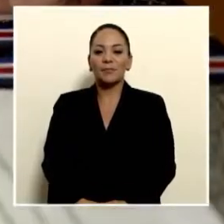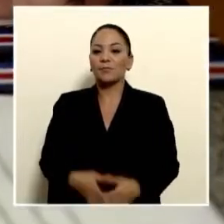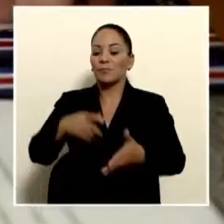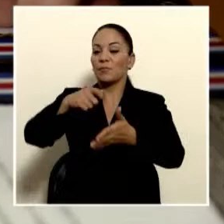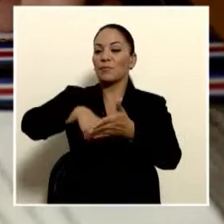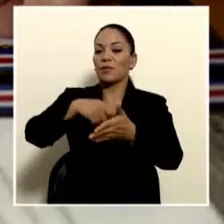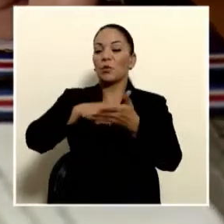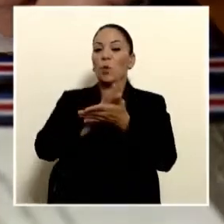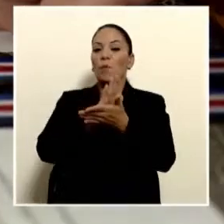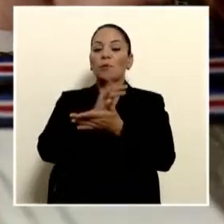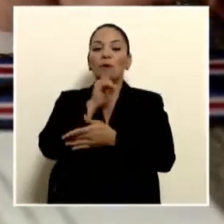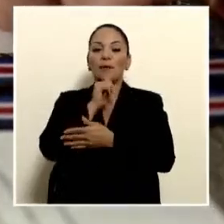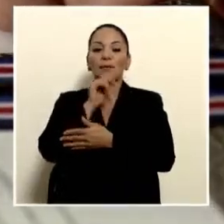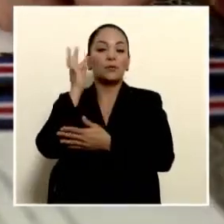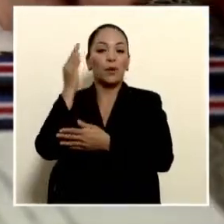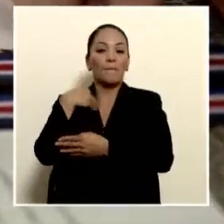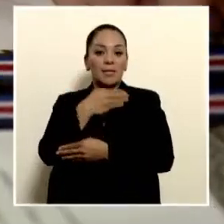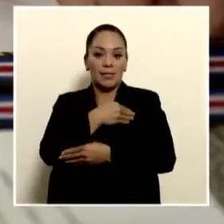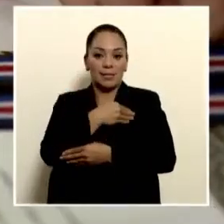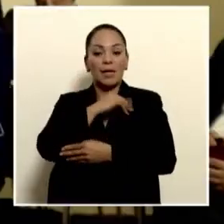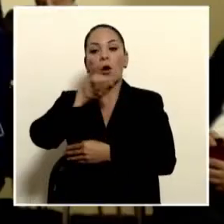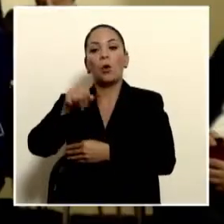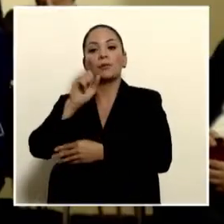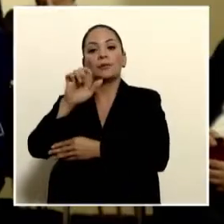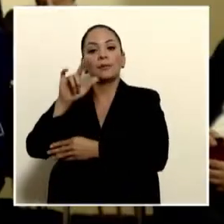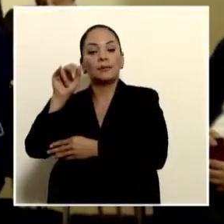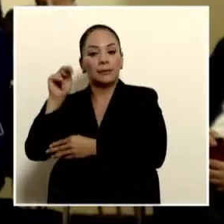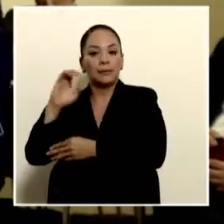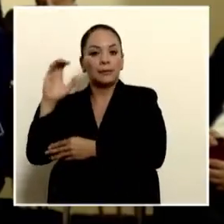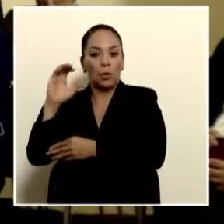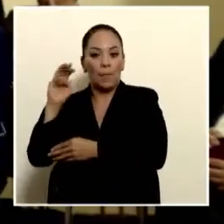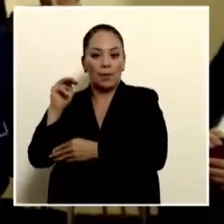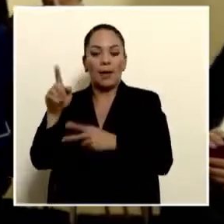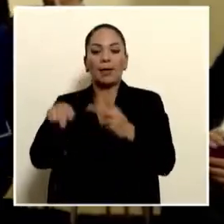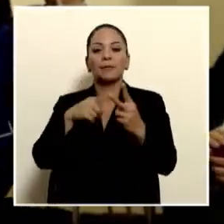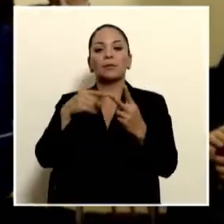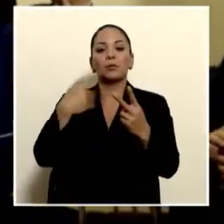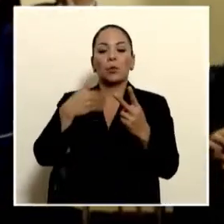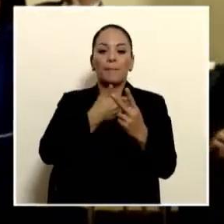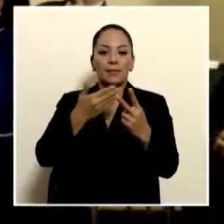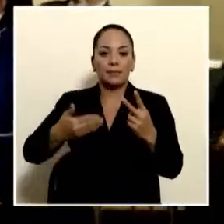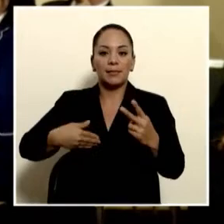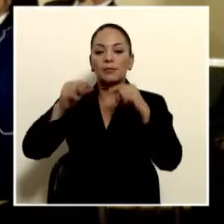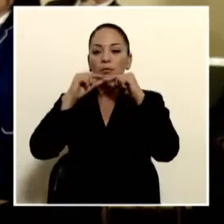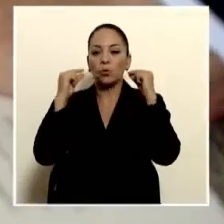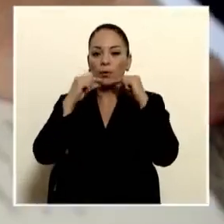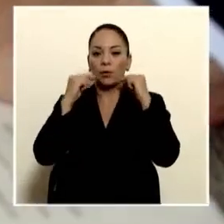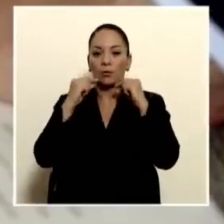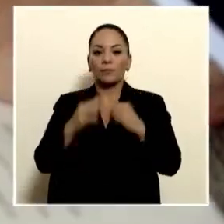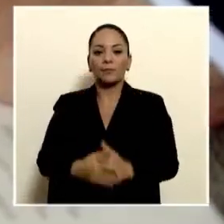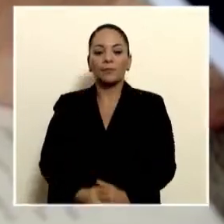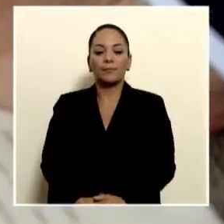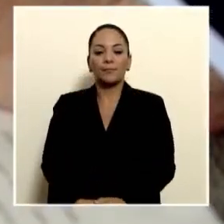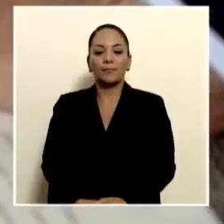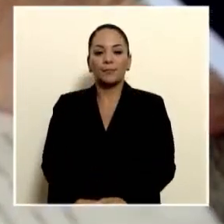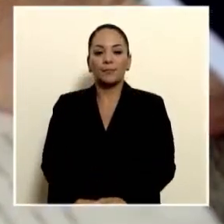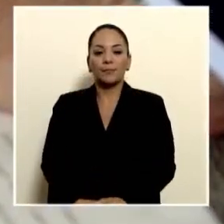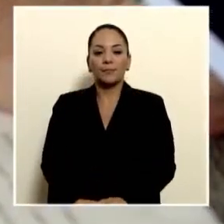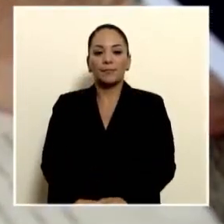Suscribe el documento la señora ministra de Salud, doña Jocelyn Chacón Madrigal, y el señor presidente de la República, don Rodrigo Chávez